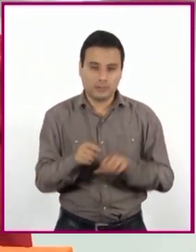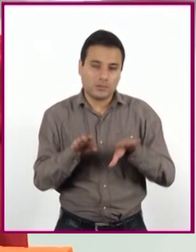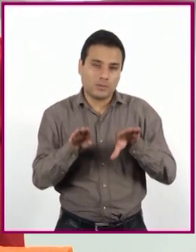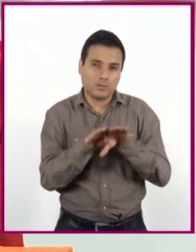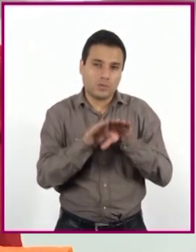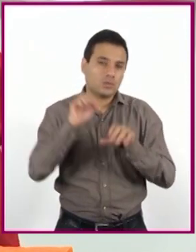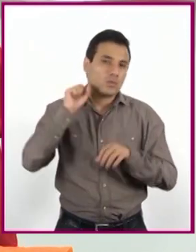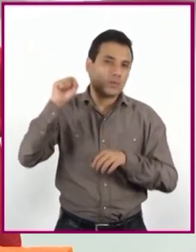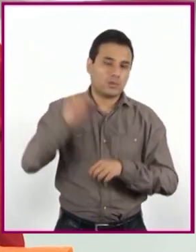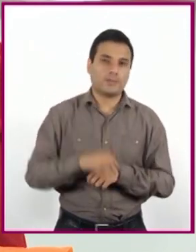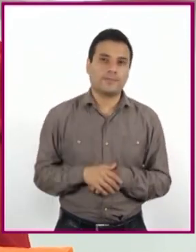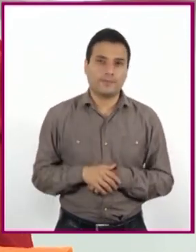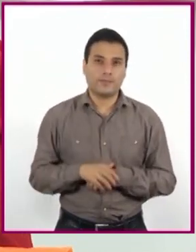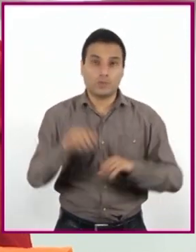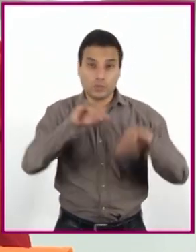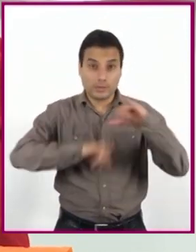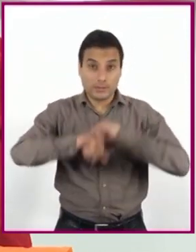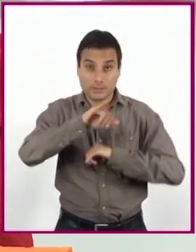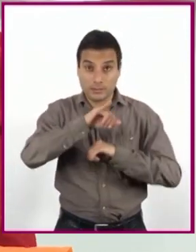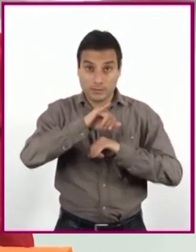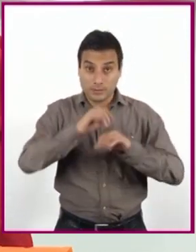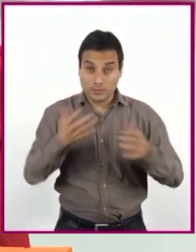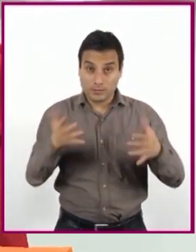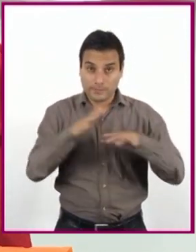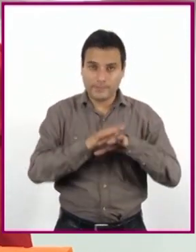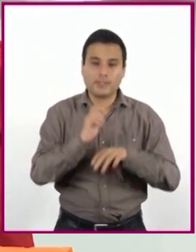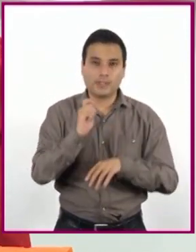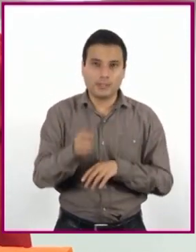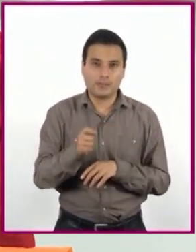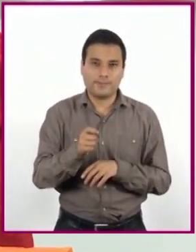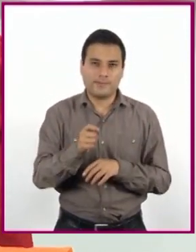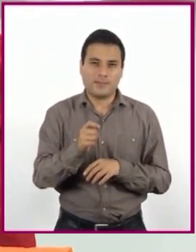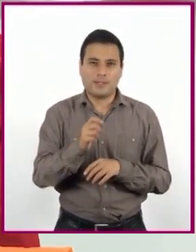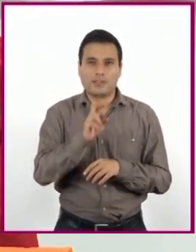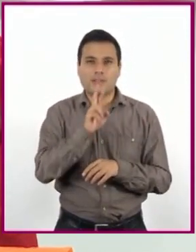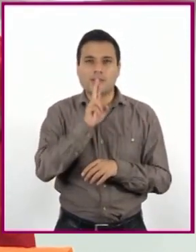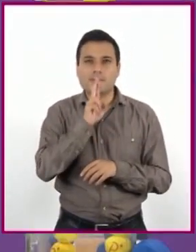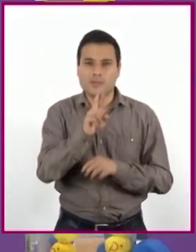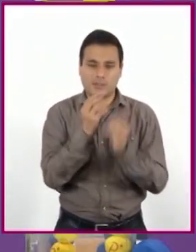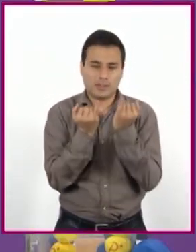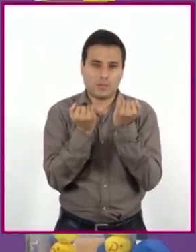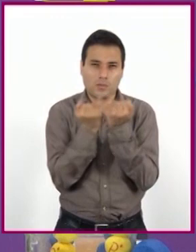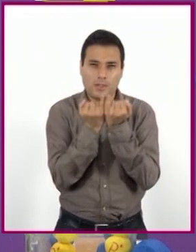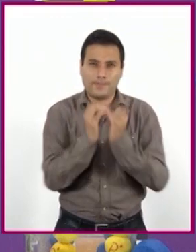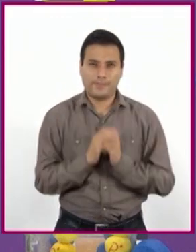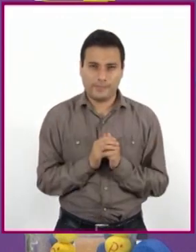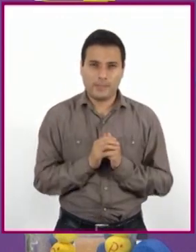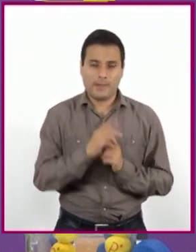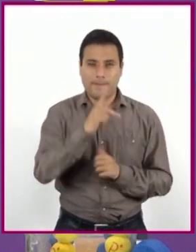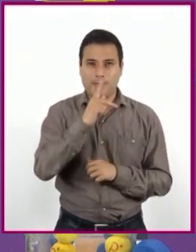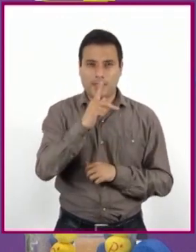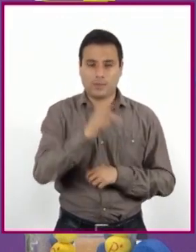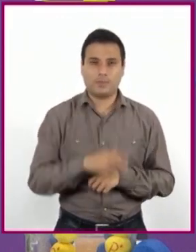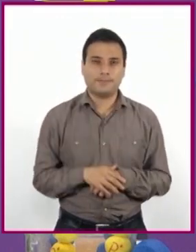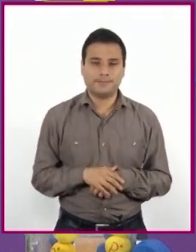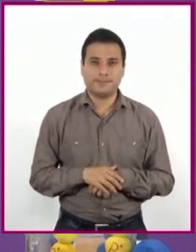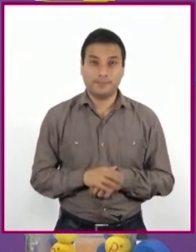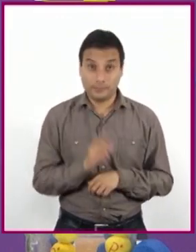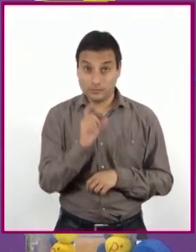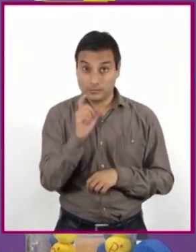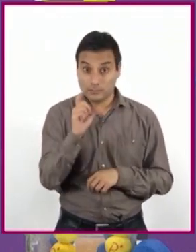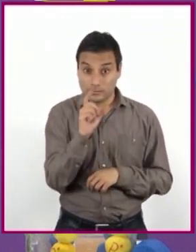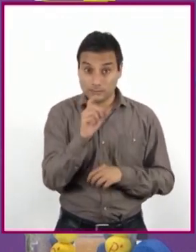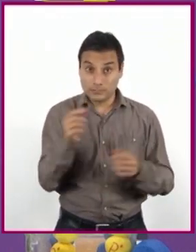Las sustancias formadas se llaman productos, que simularía al predicado. Durante una reacción, los